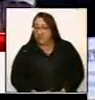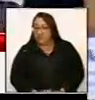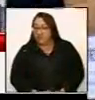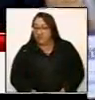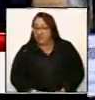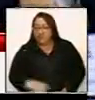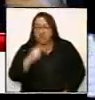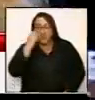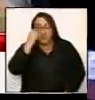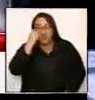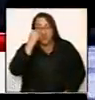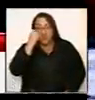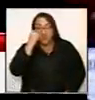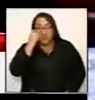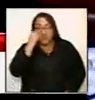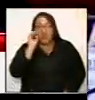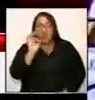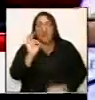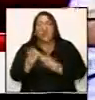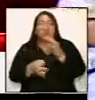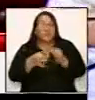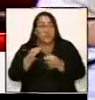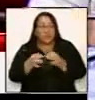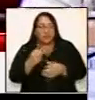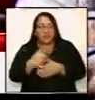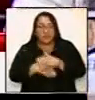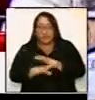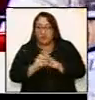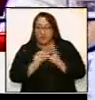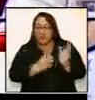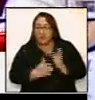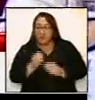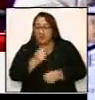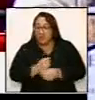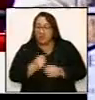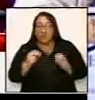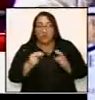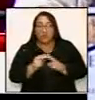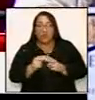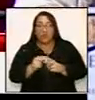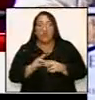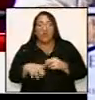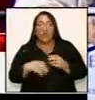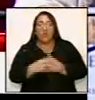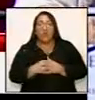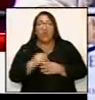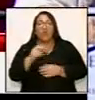congresista. Justo quería comentarles, dentro del plan de trabajo se encuentra